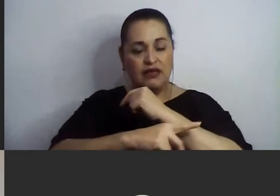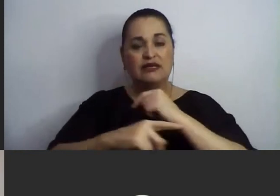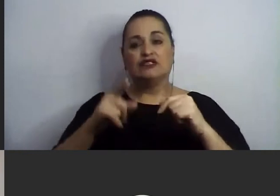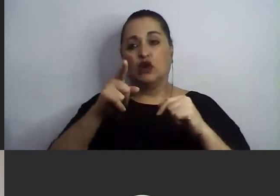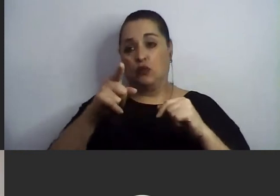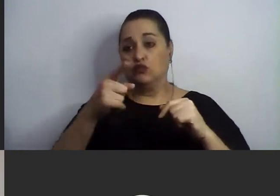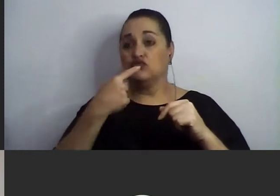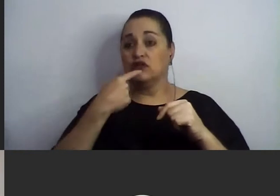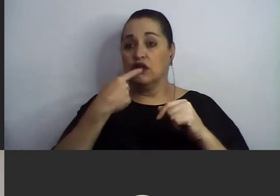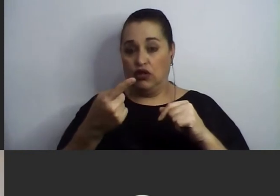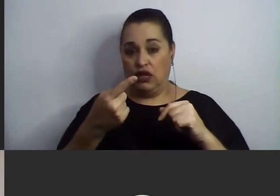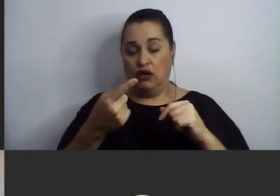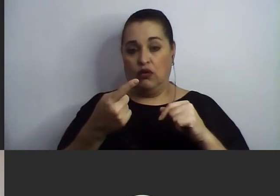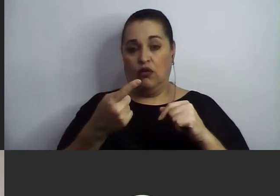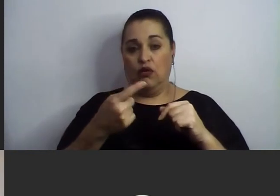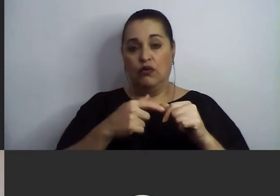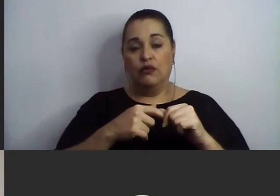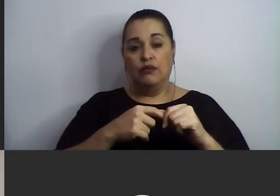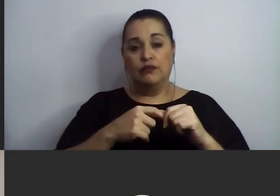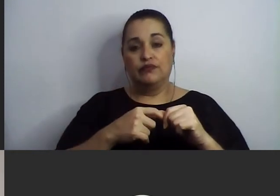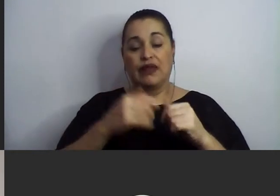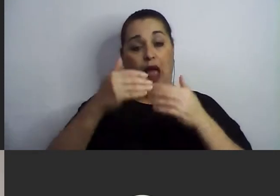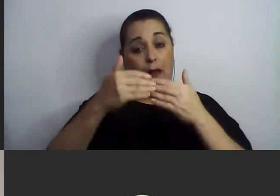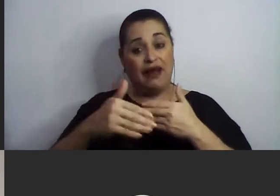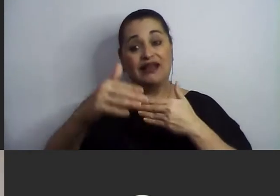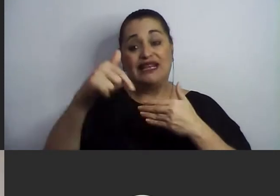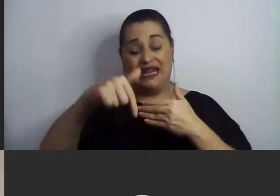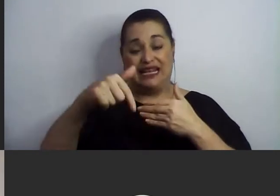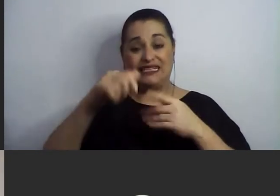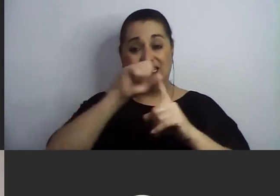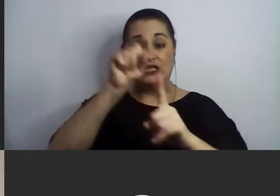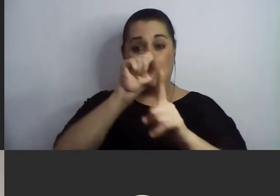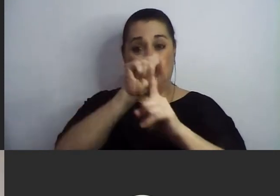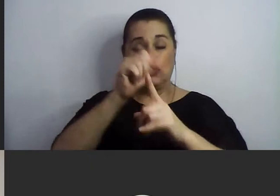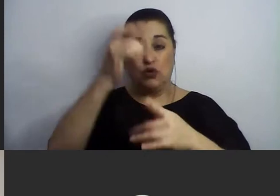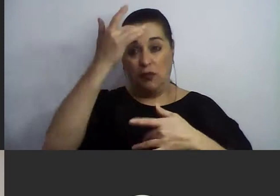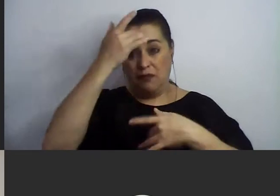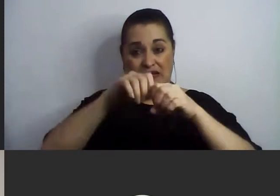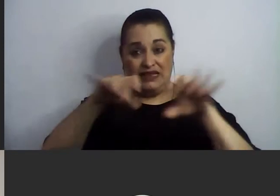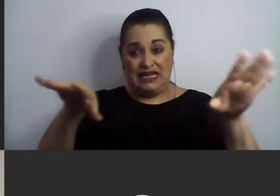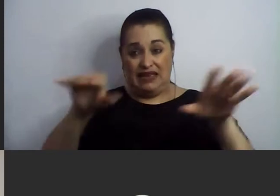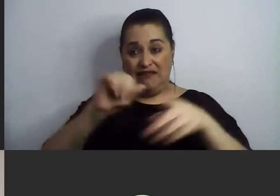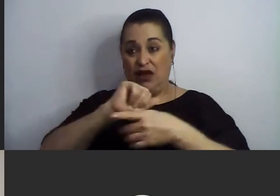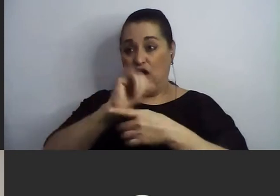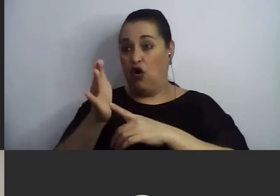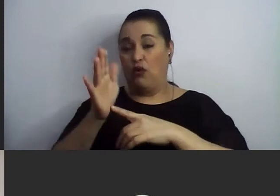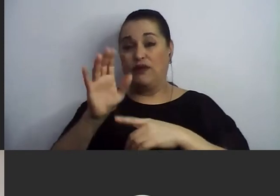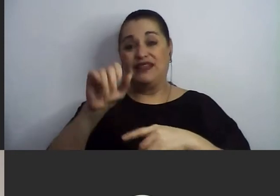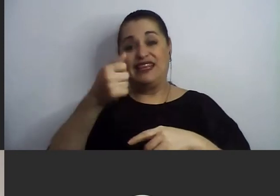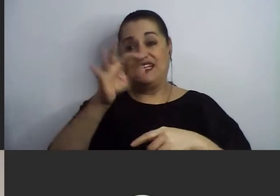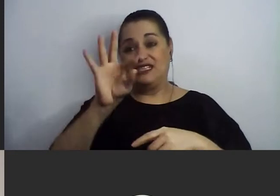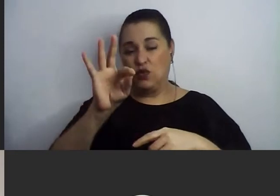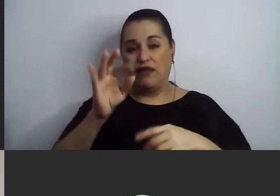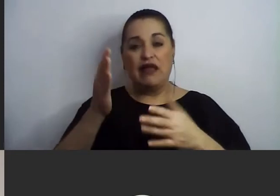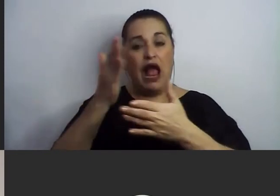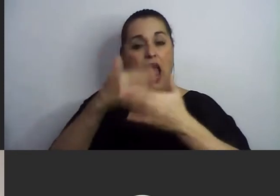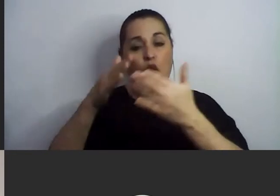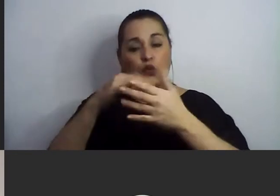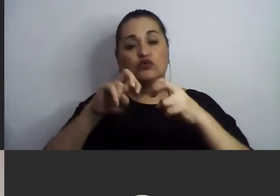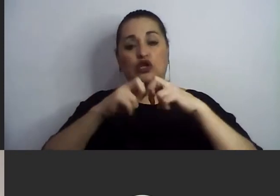como bien usted lo menciona a partir de esta situación de la pandemia del COVID-19 pues hay algunos de los